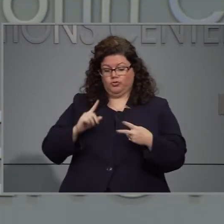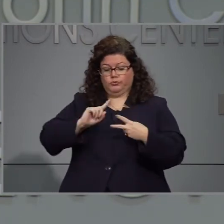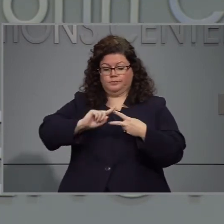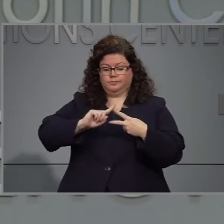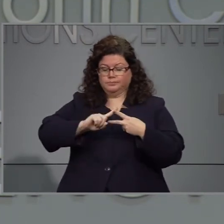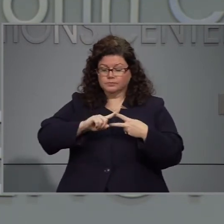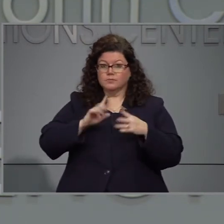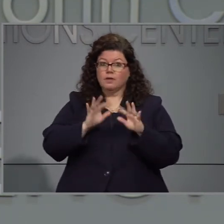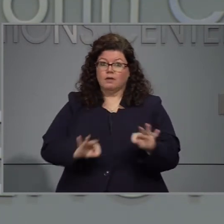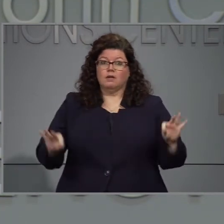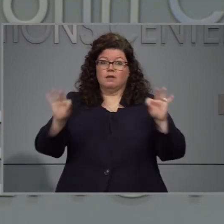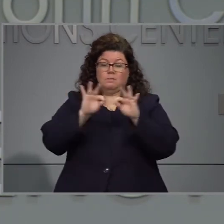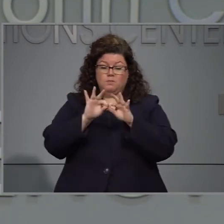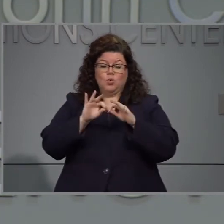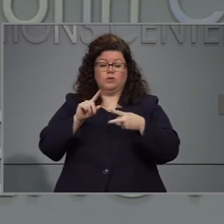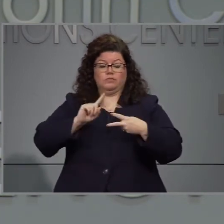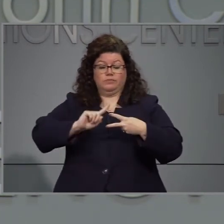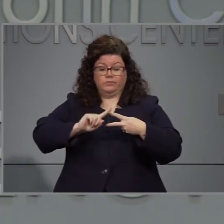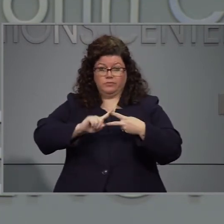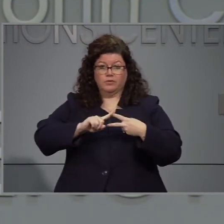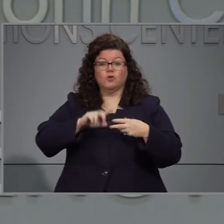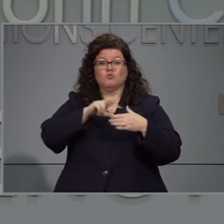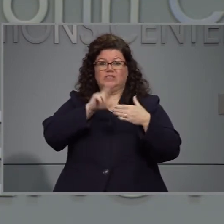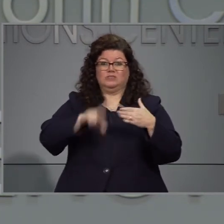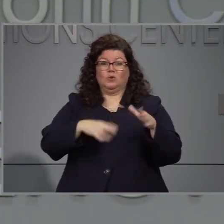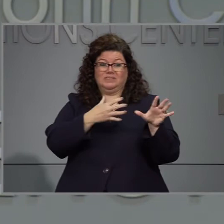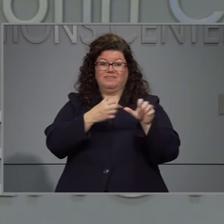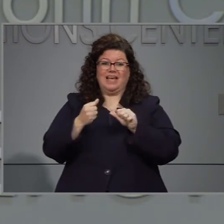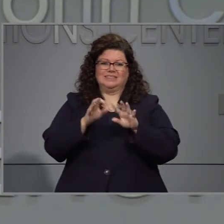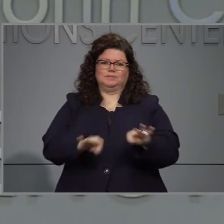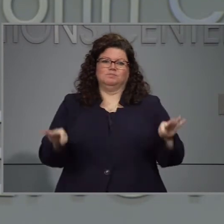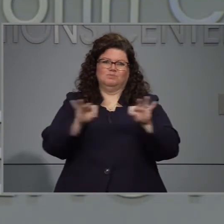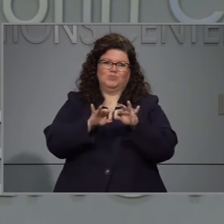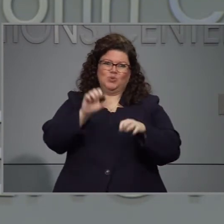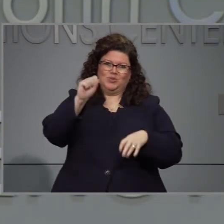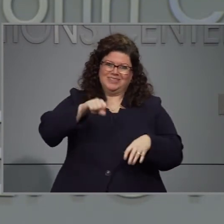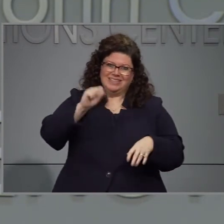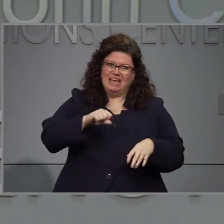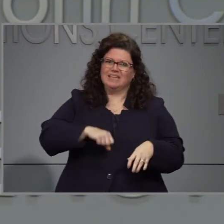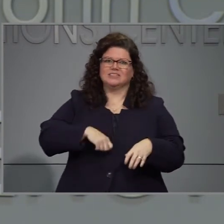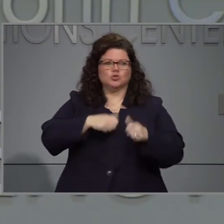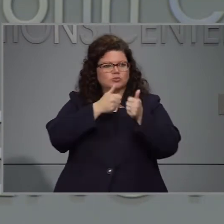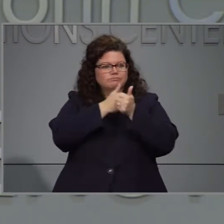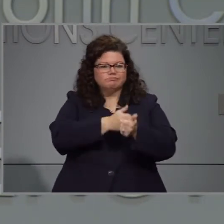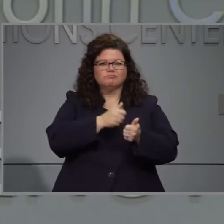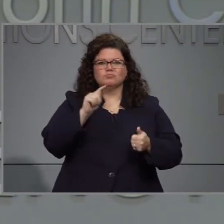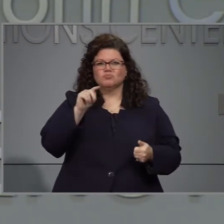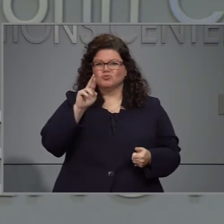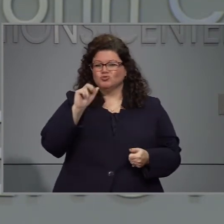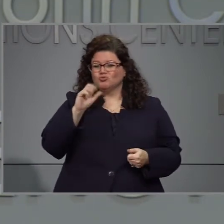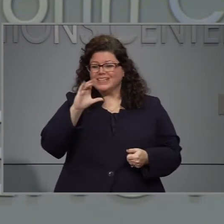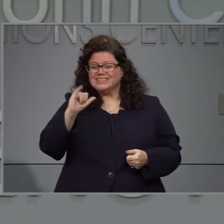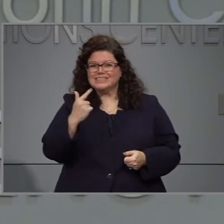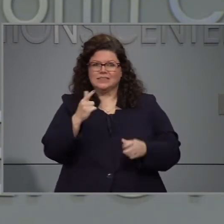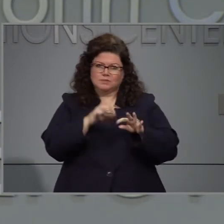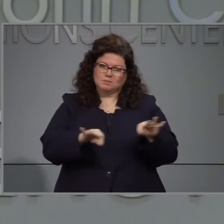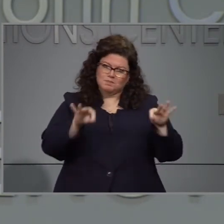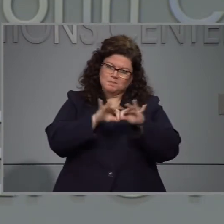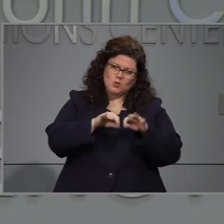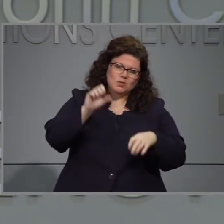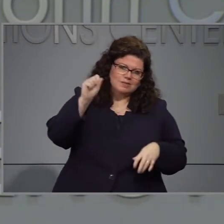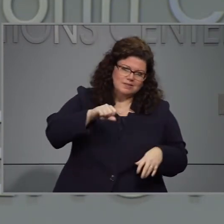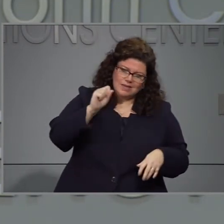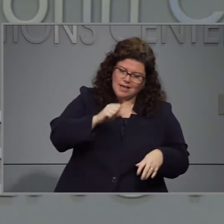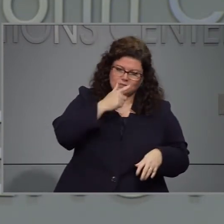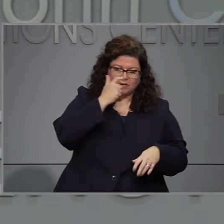de respuesta, ya que es crítico para el rastreo de contactos. Una vez que sabes que tienes un resultado positivo, tienes